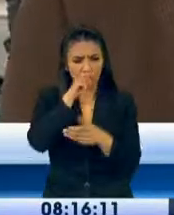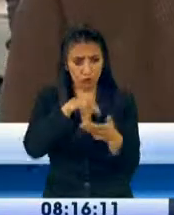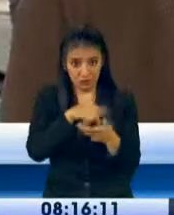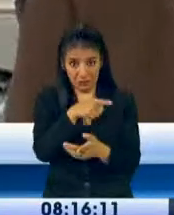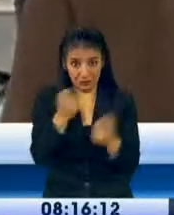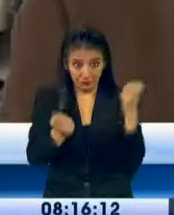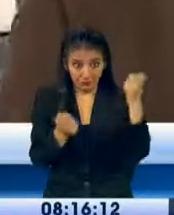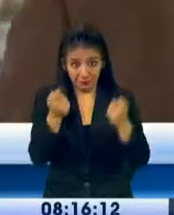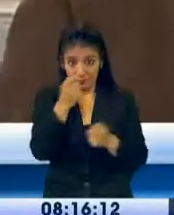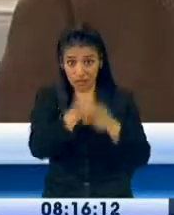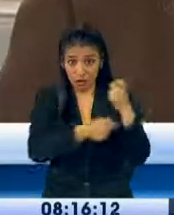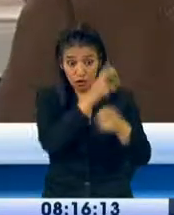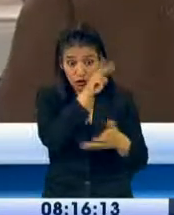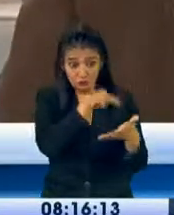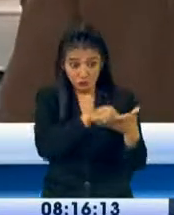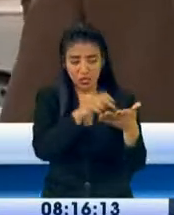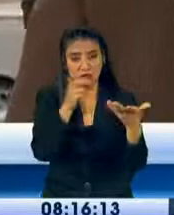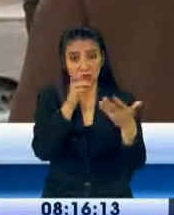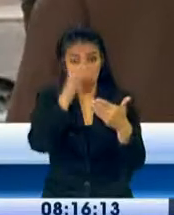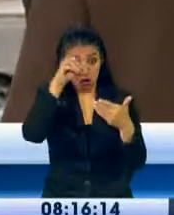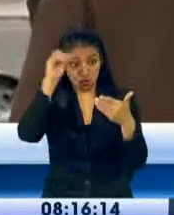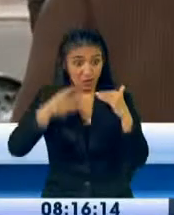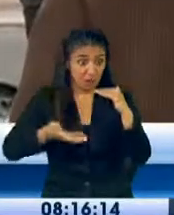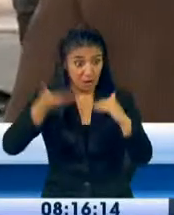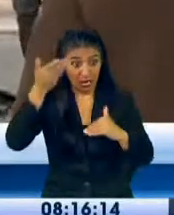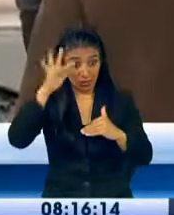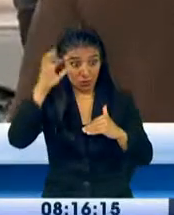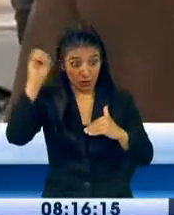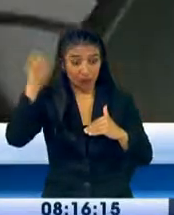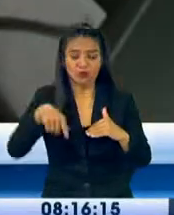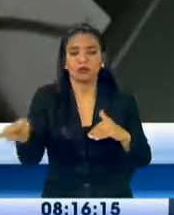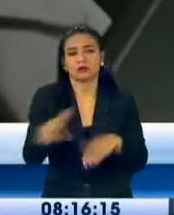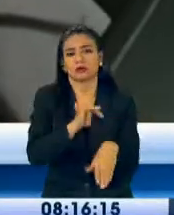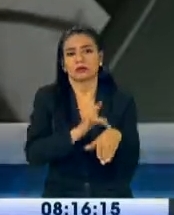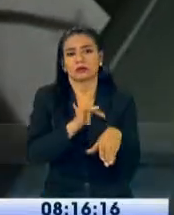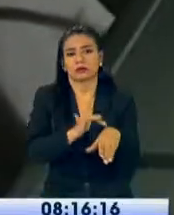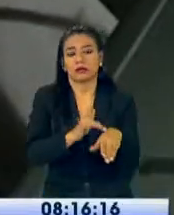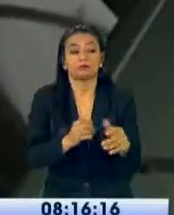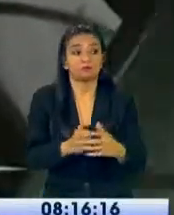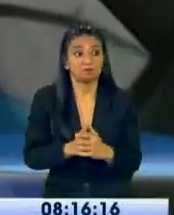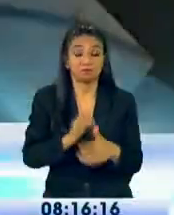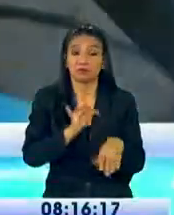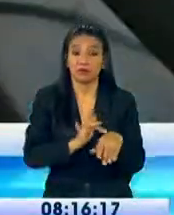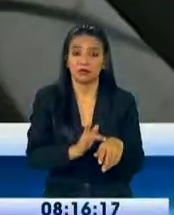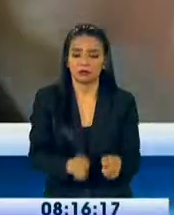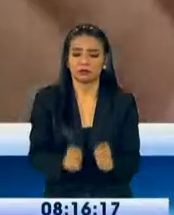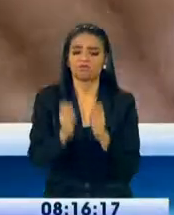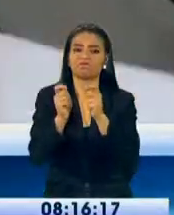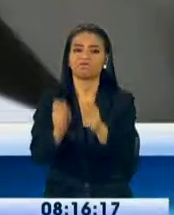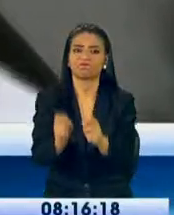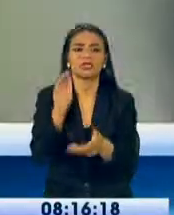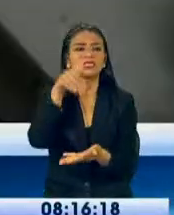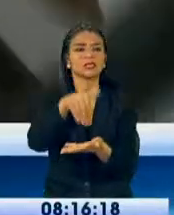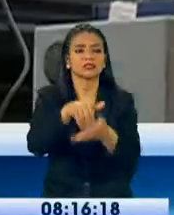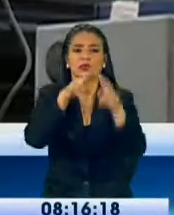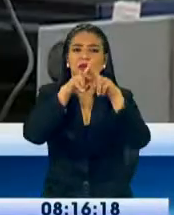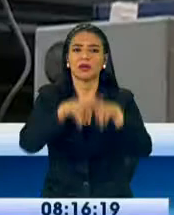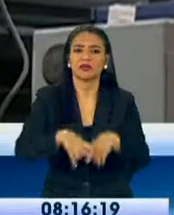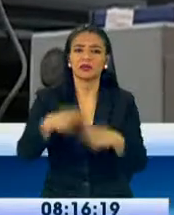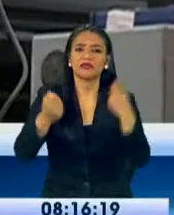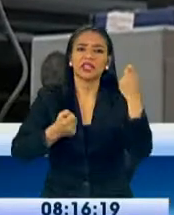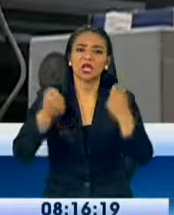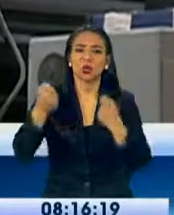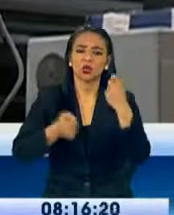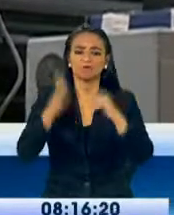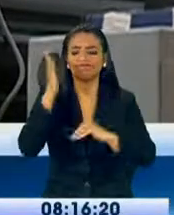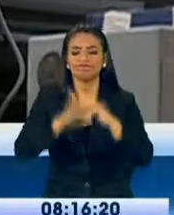vehículo, sobrepasa este porcentaje, es citado. Citación que lo obliga a presentarse en los centros de revisión vehicular en un plazo